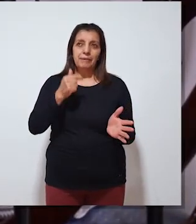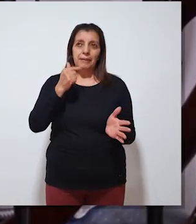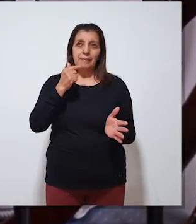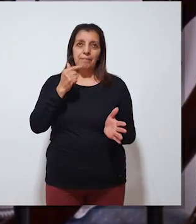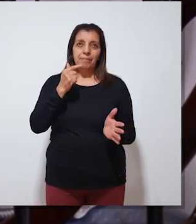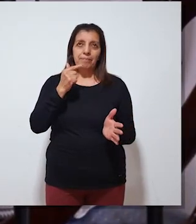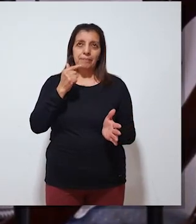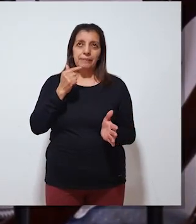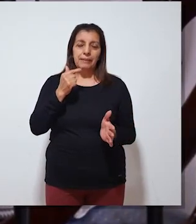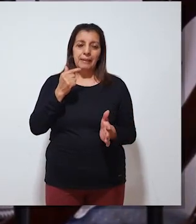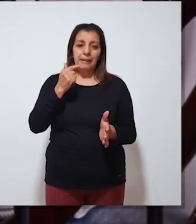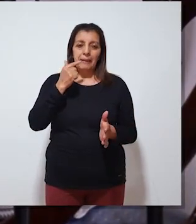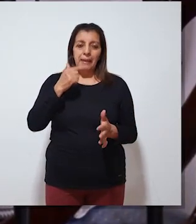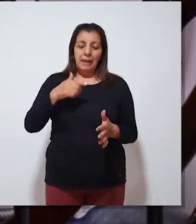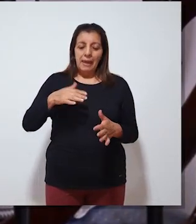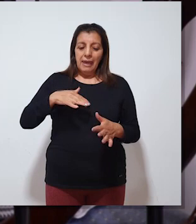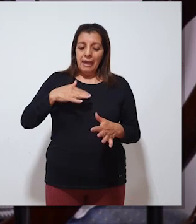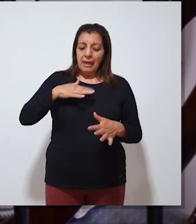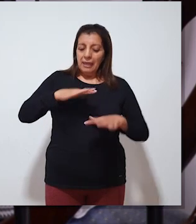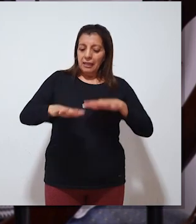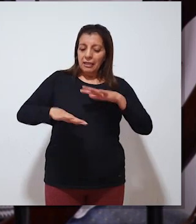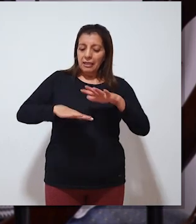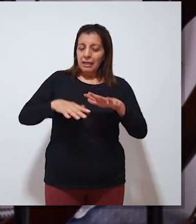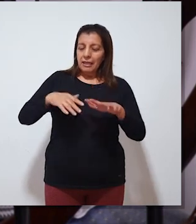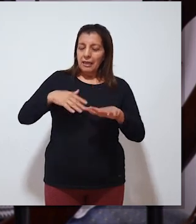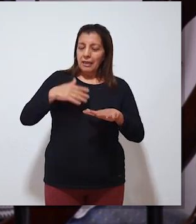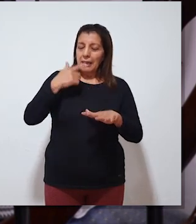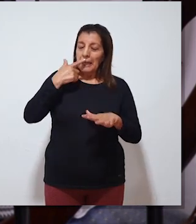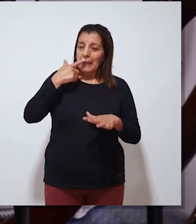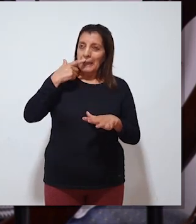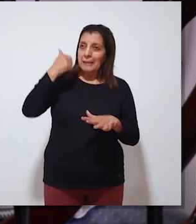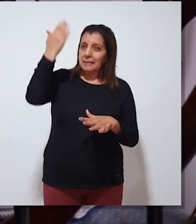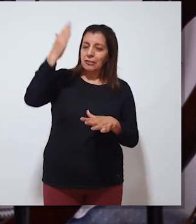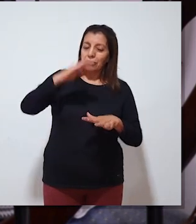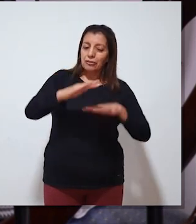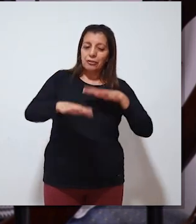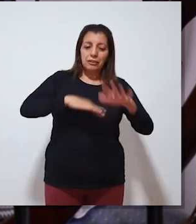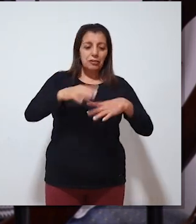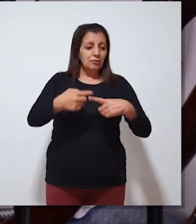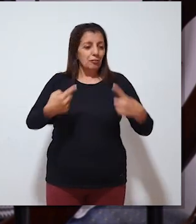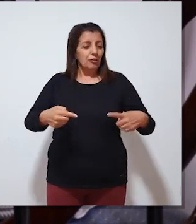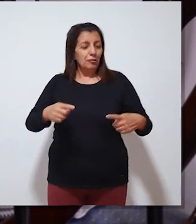maravillas. El Señor hizo en mí